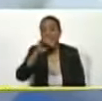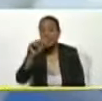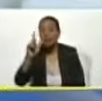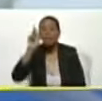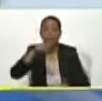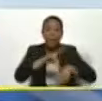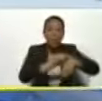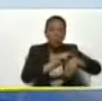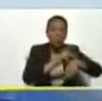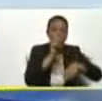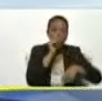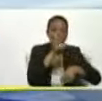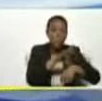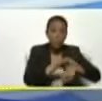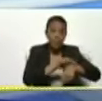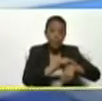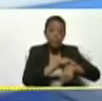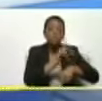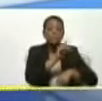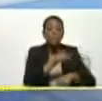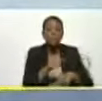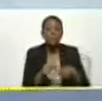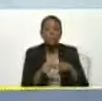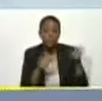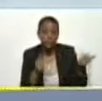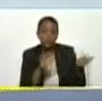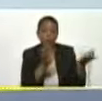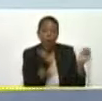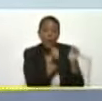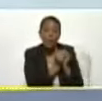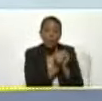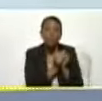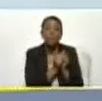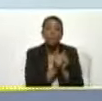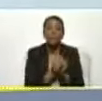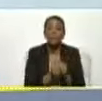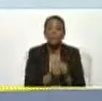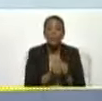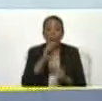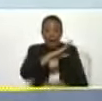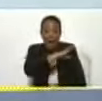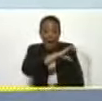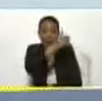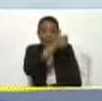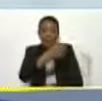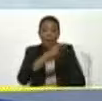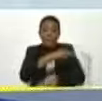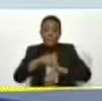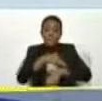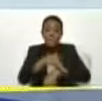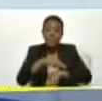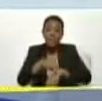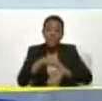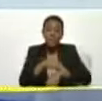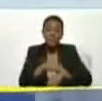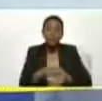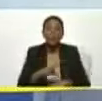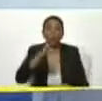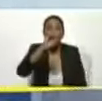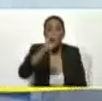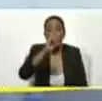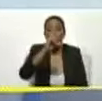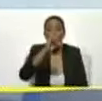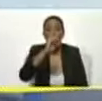doctor queros director del centro Igualmente también me acompaña el jefe de la misión mica cubana el doctor